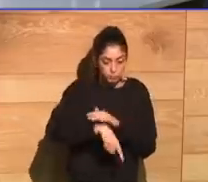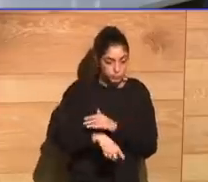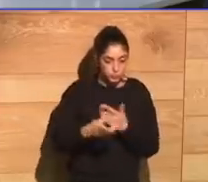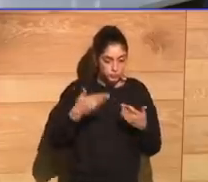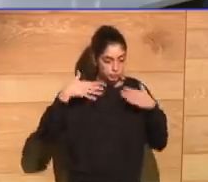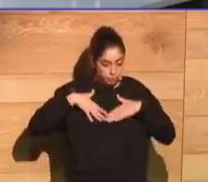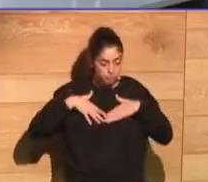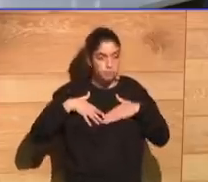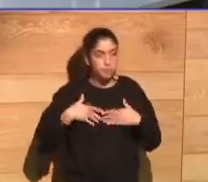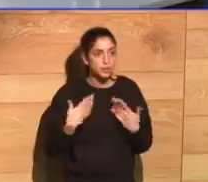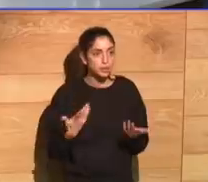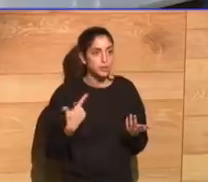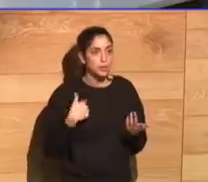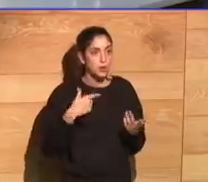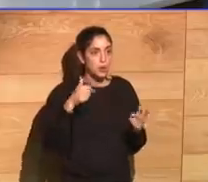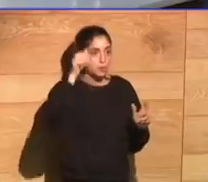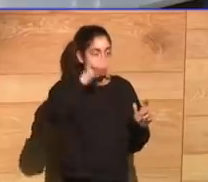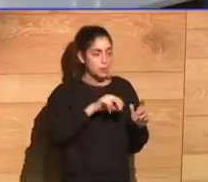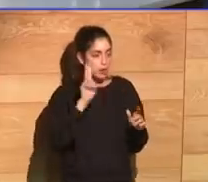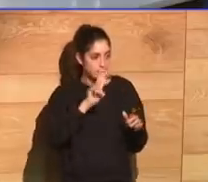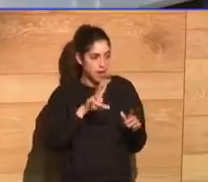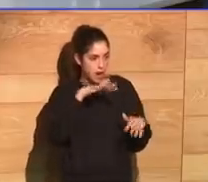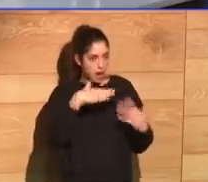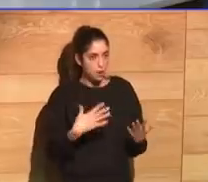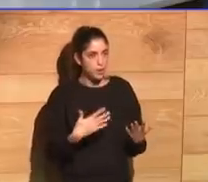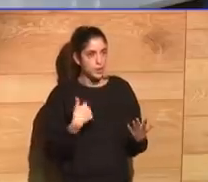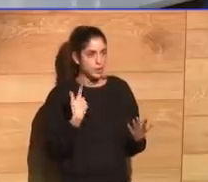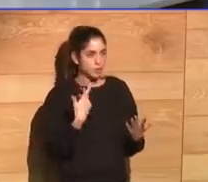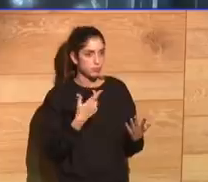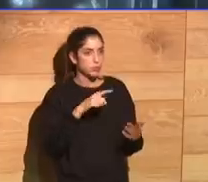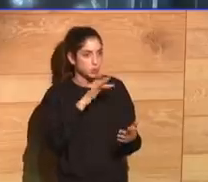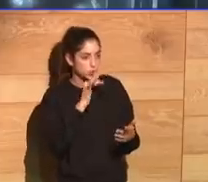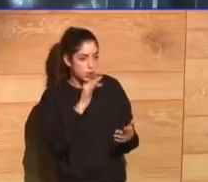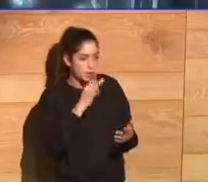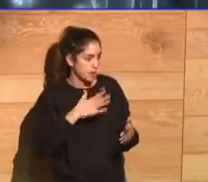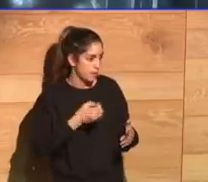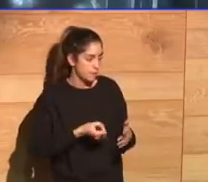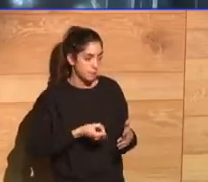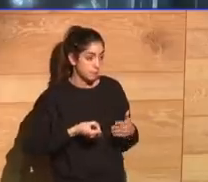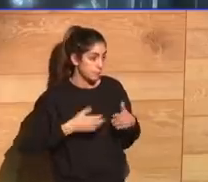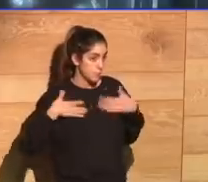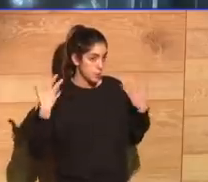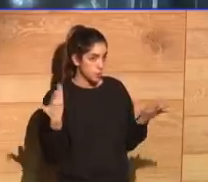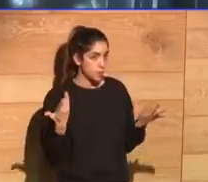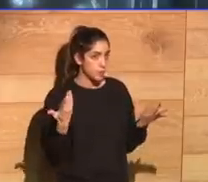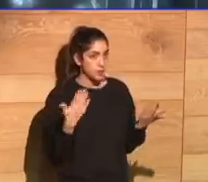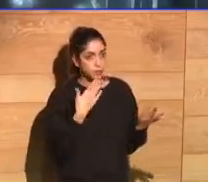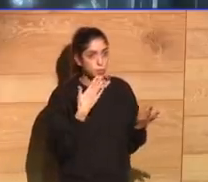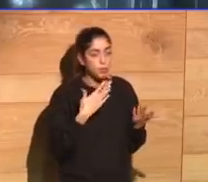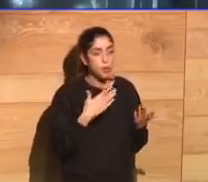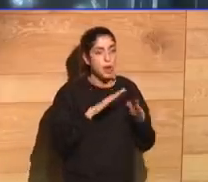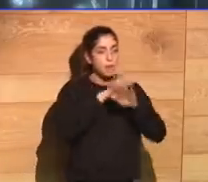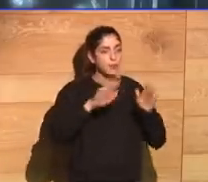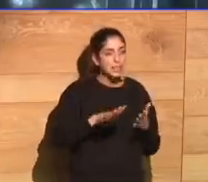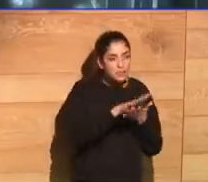sentimental con la película que incluso viéndola ahora, pues todavía epifano. Y que hay que decir tiene una... Tiene gracia la destrucción final, ¿no?